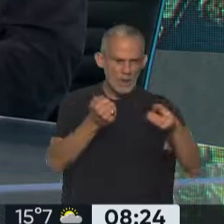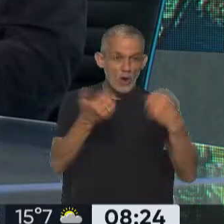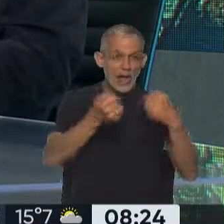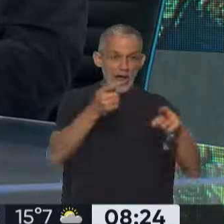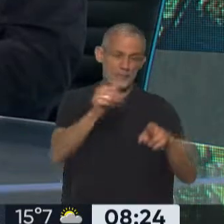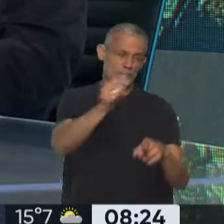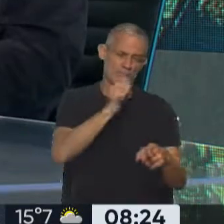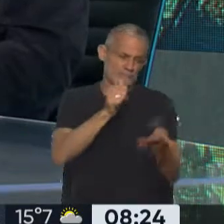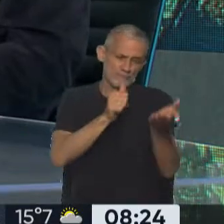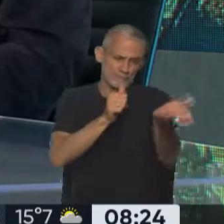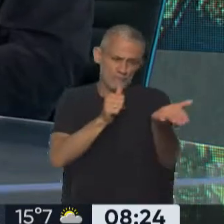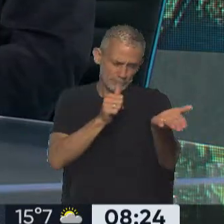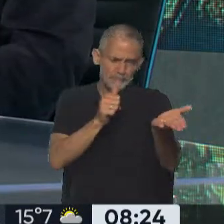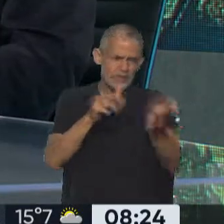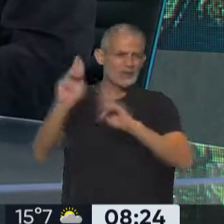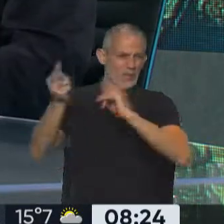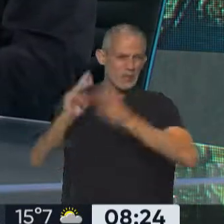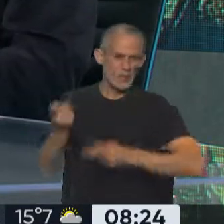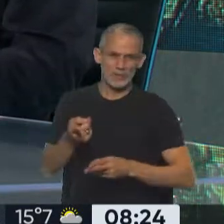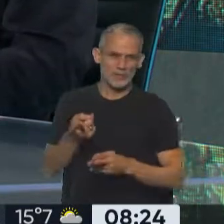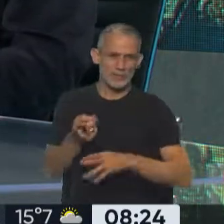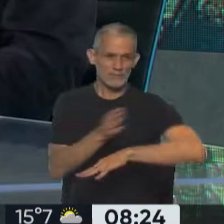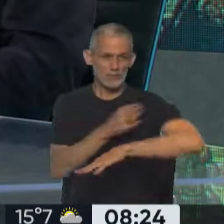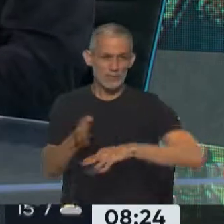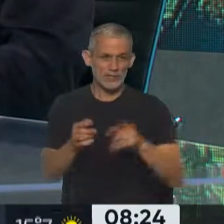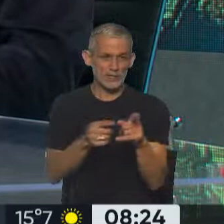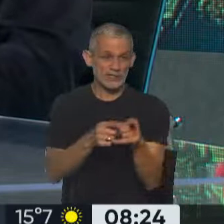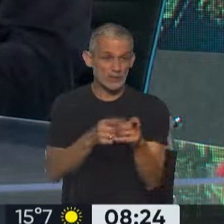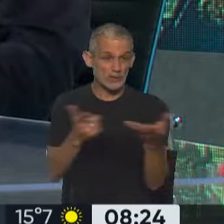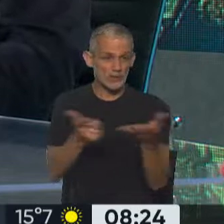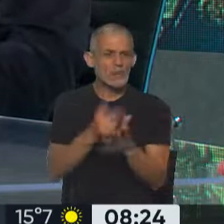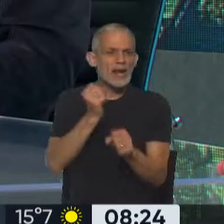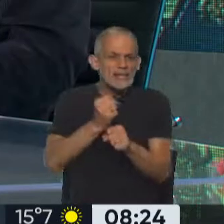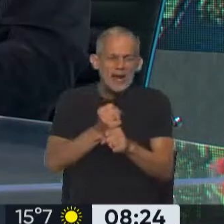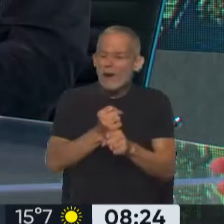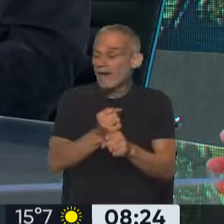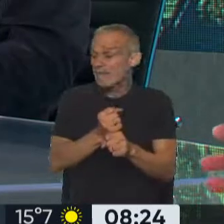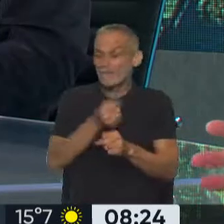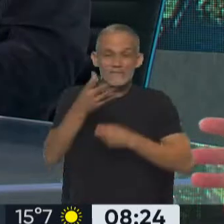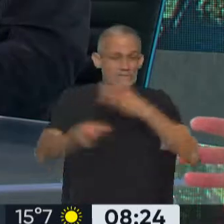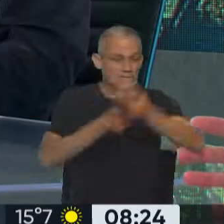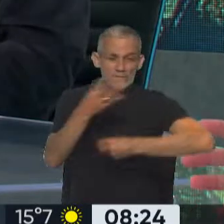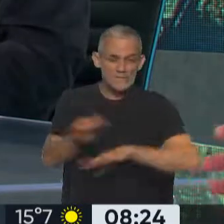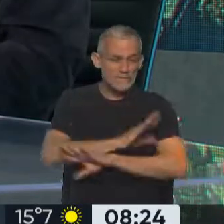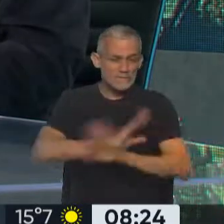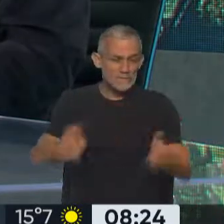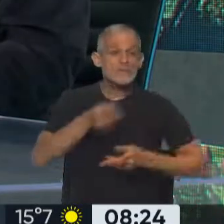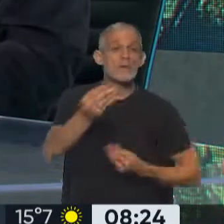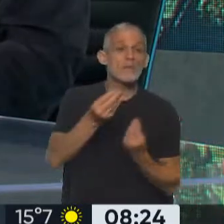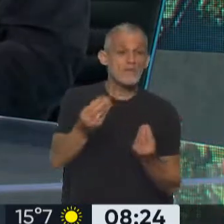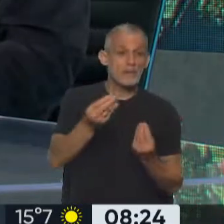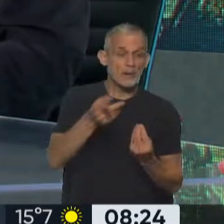camión estaba alcoholizado y se produjeron las muertes a partir de allí comenzó toda una tarea solidaria imparable a tal punto que